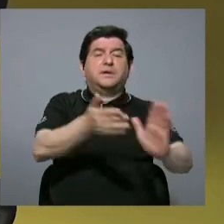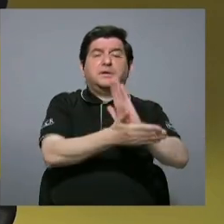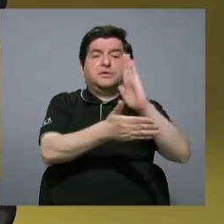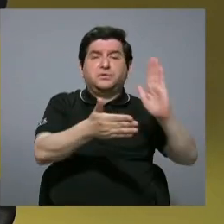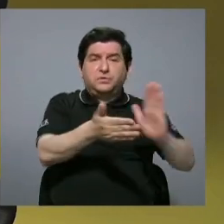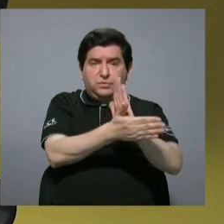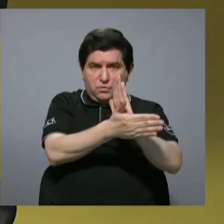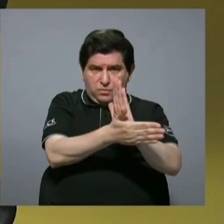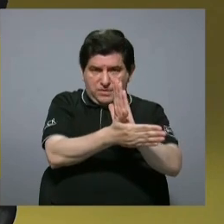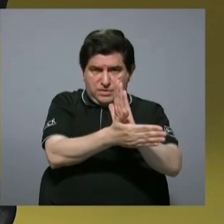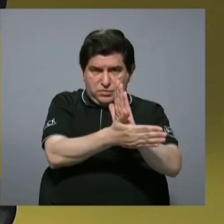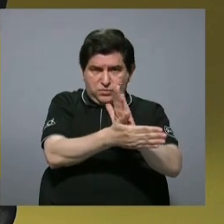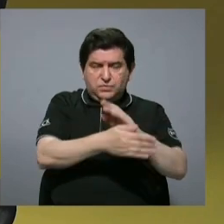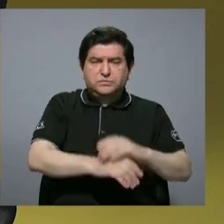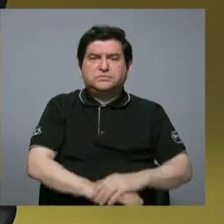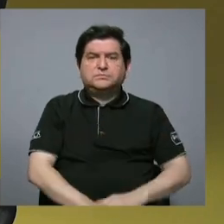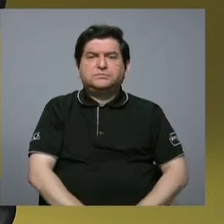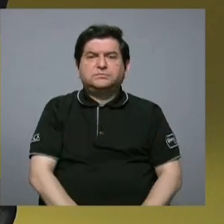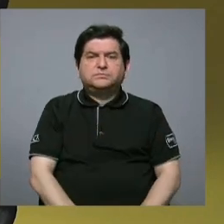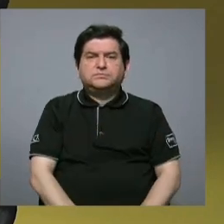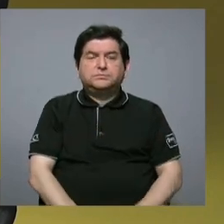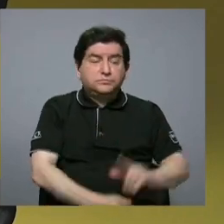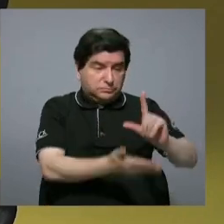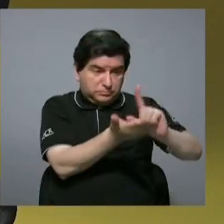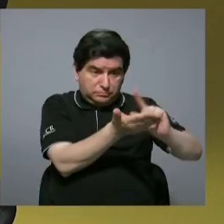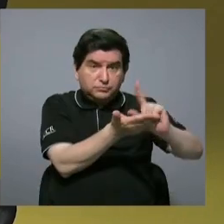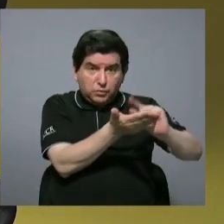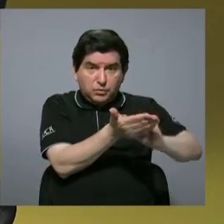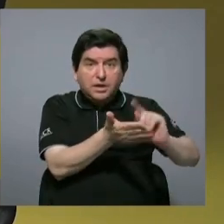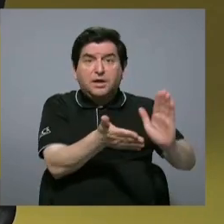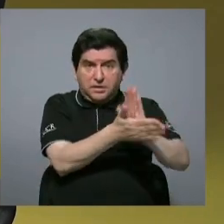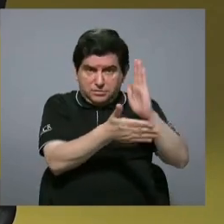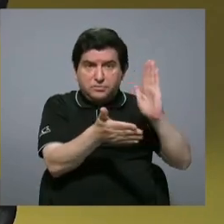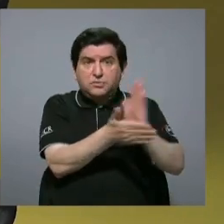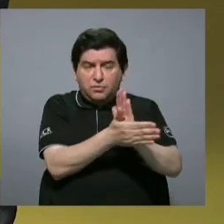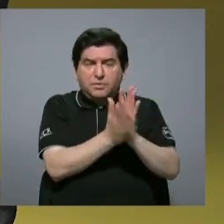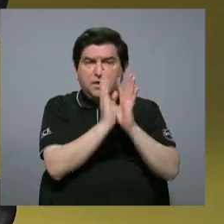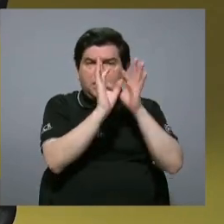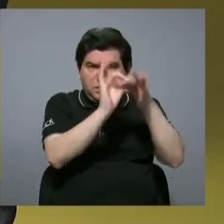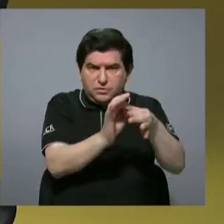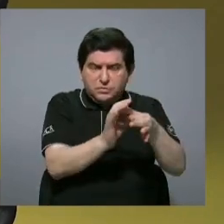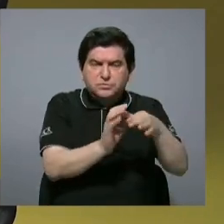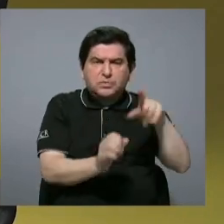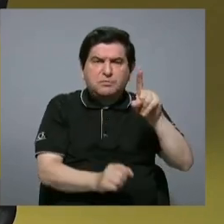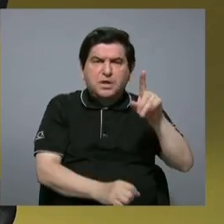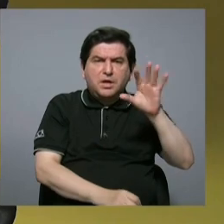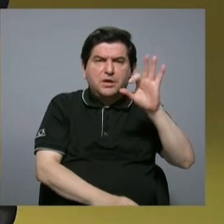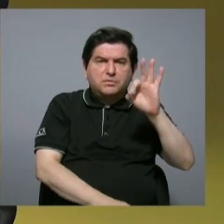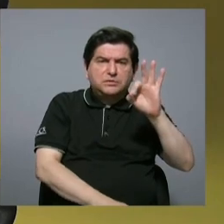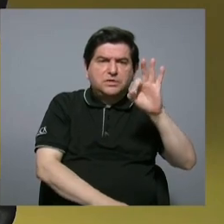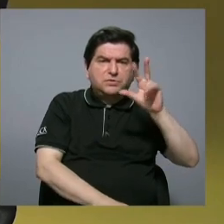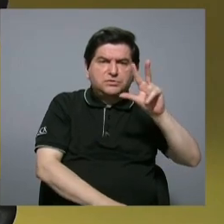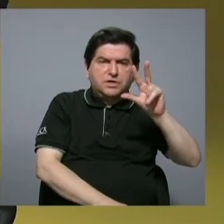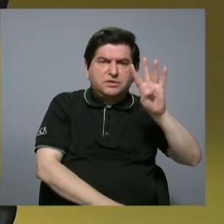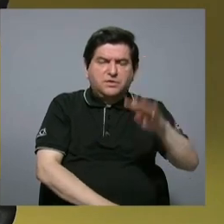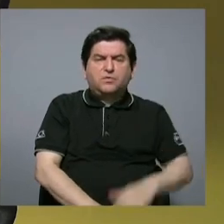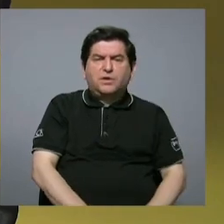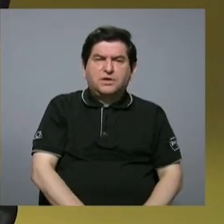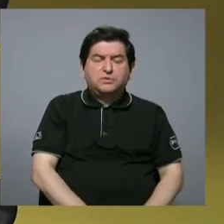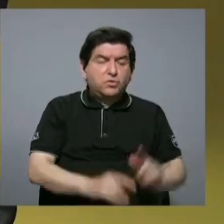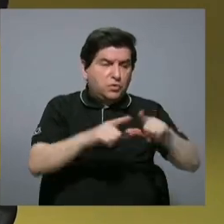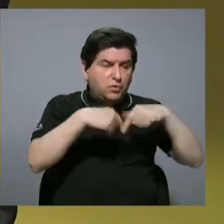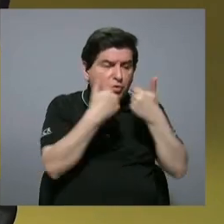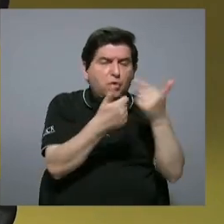documentos, se publican documentos sobre todo esto en 1934, en la colección de